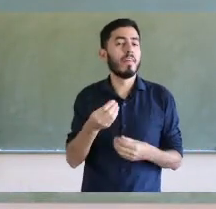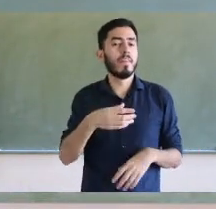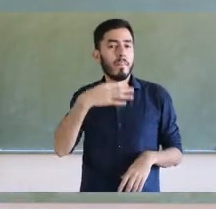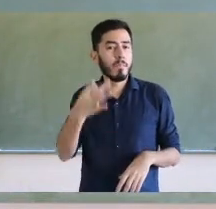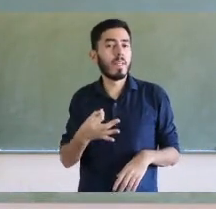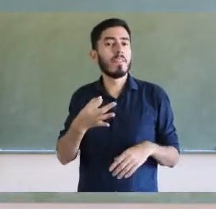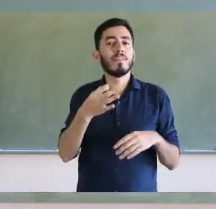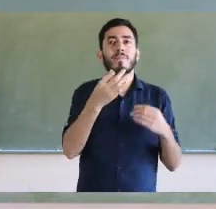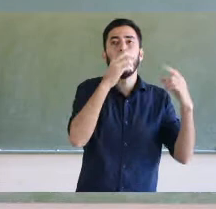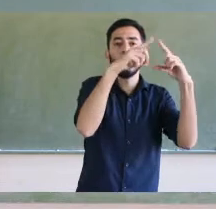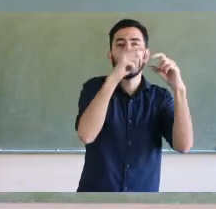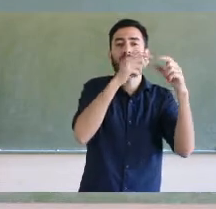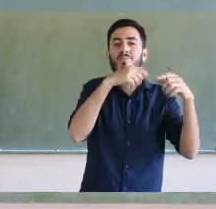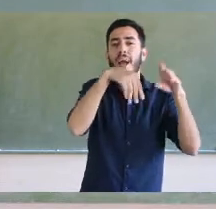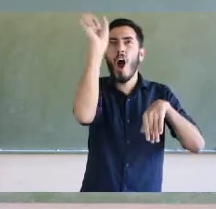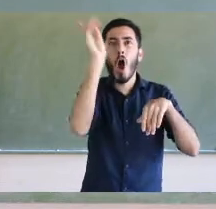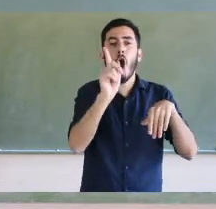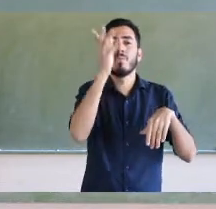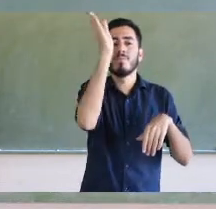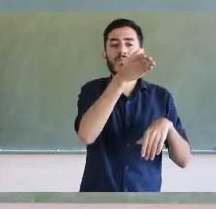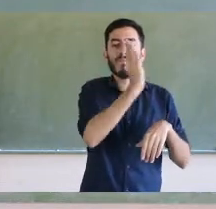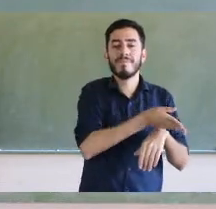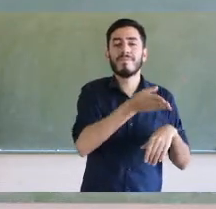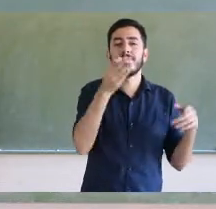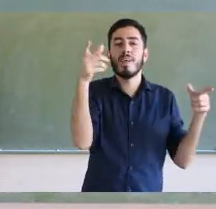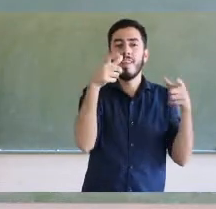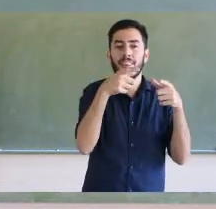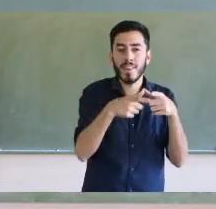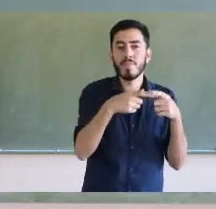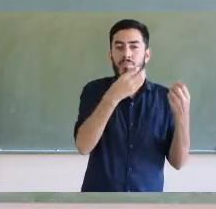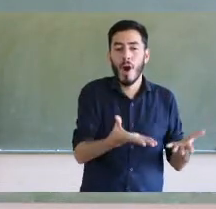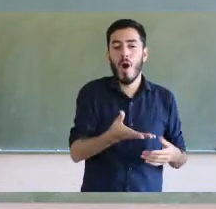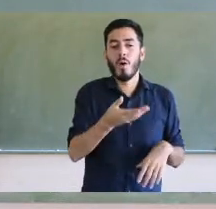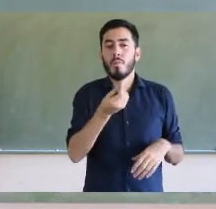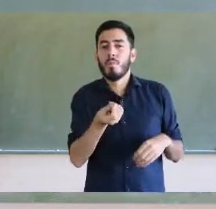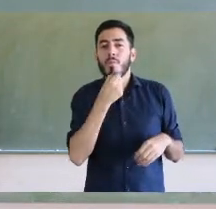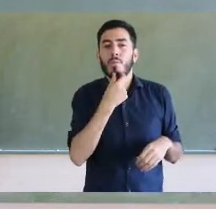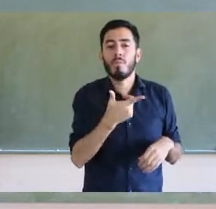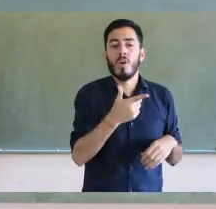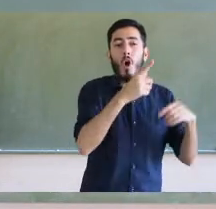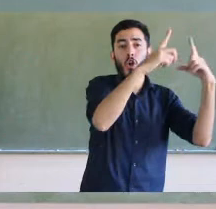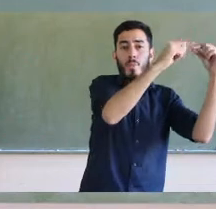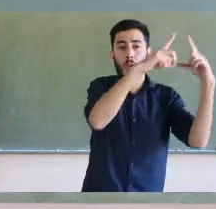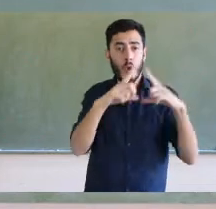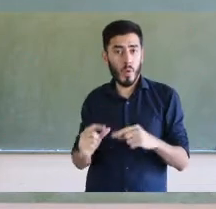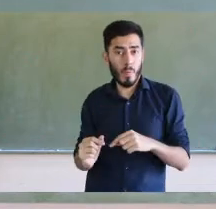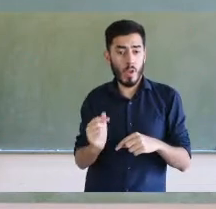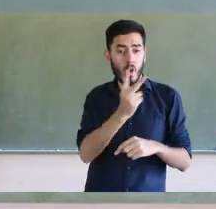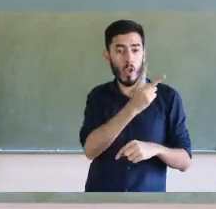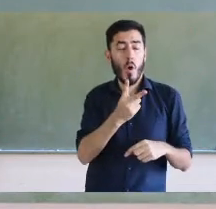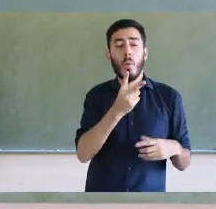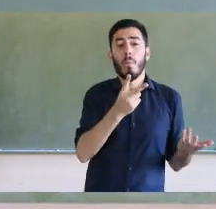simplificar. ¿Cómo simplificamos? siempre un número que esté en el numerador con uno que esté en el denominador.